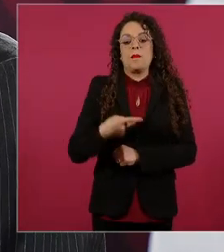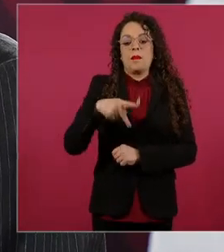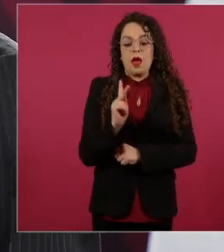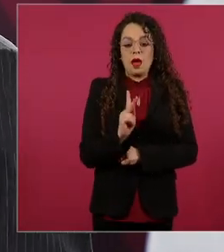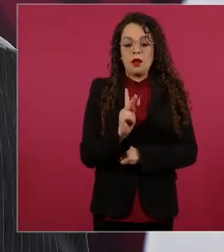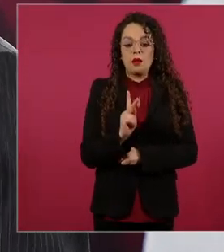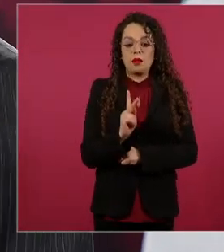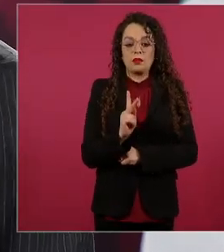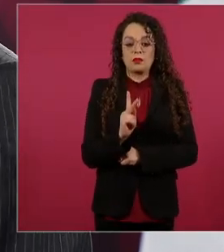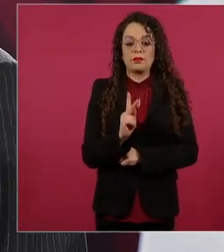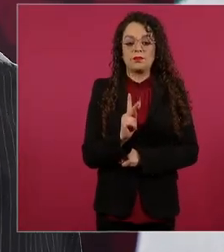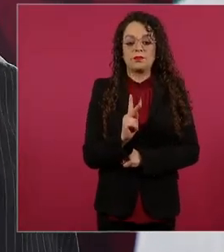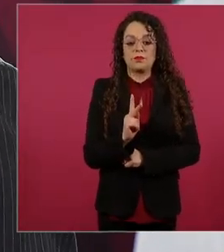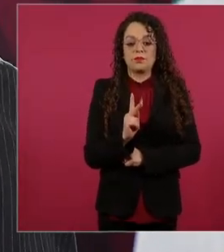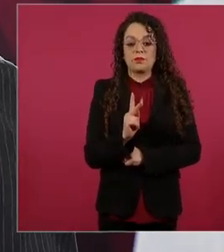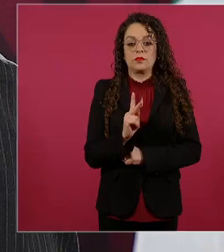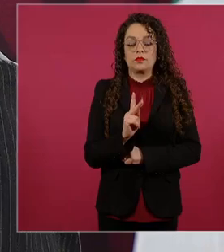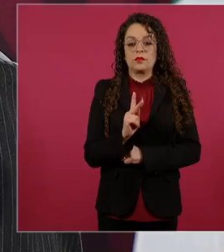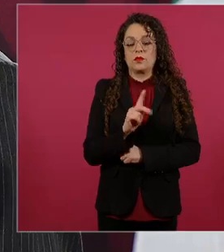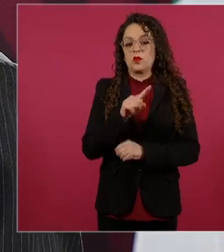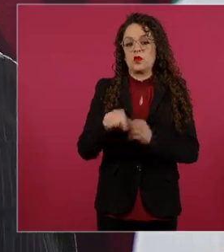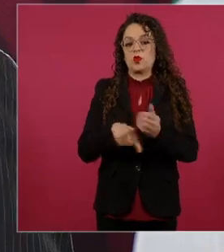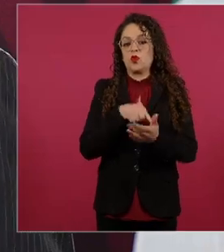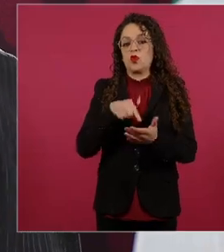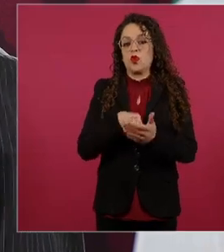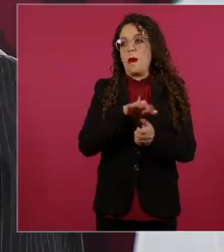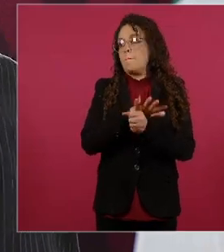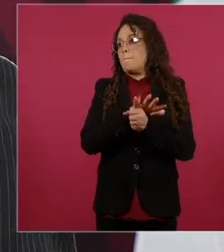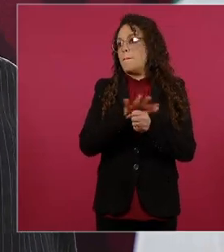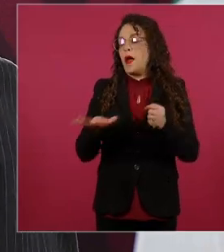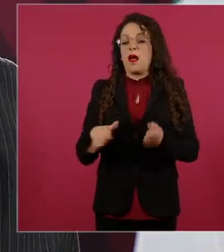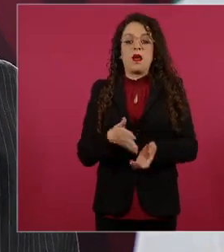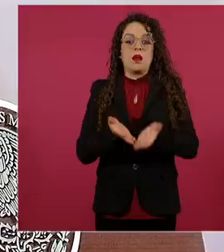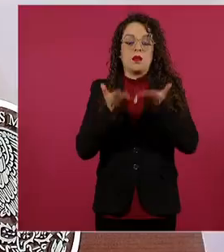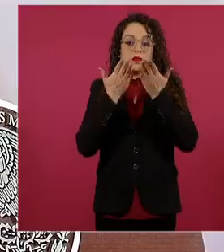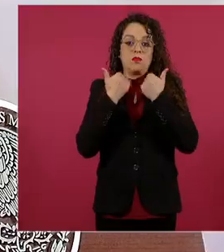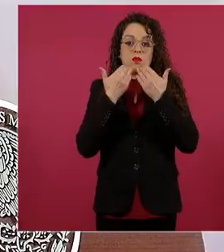porque no tenían más espacio no tienen cupo